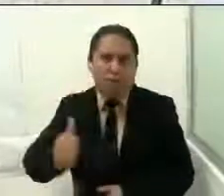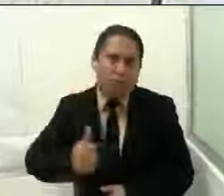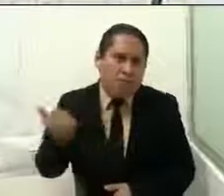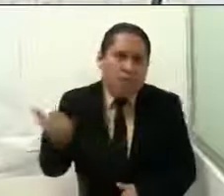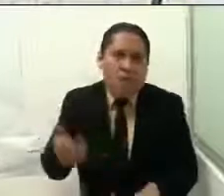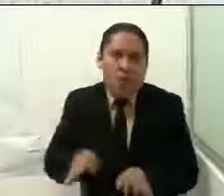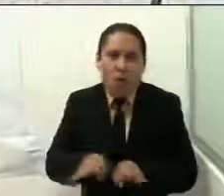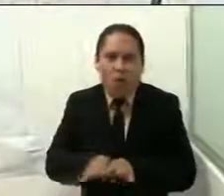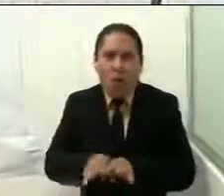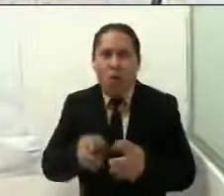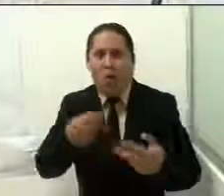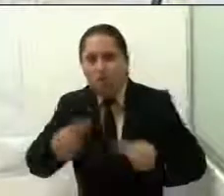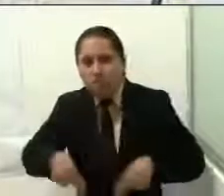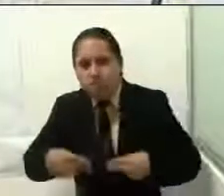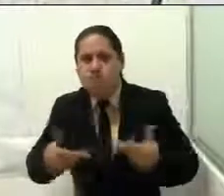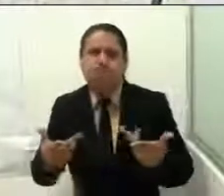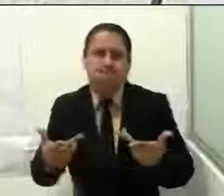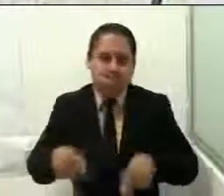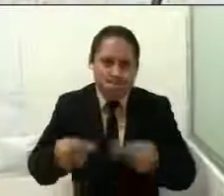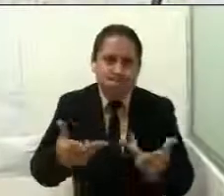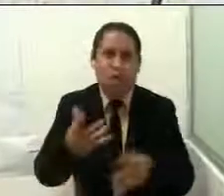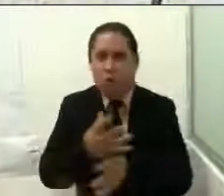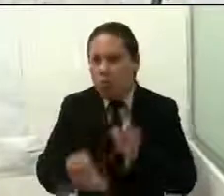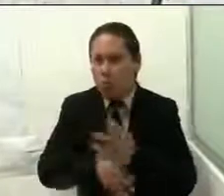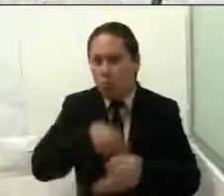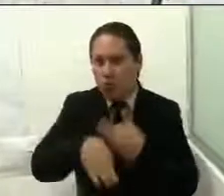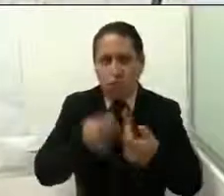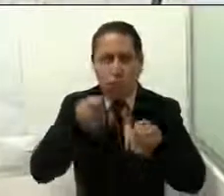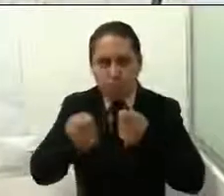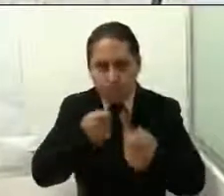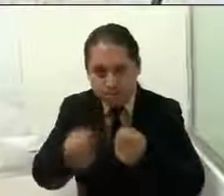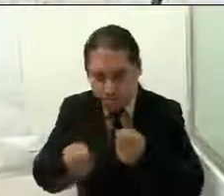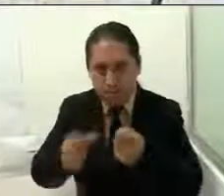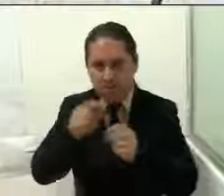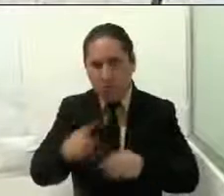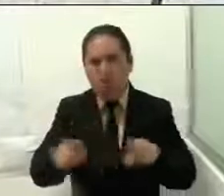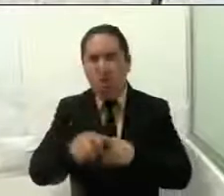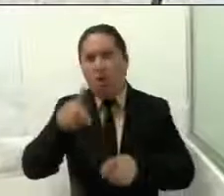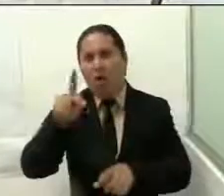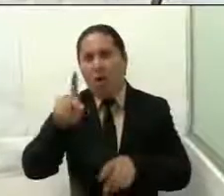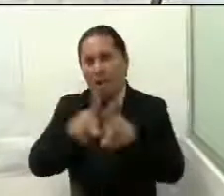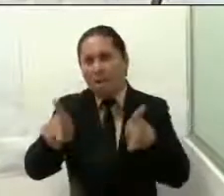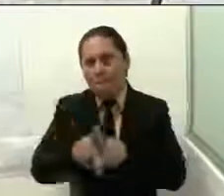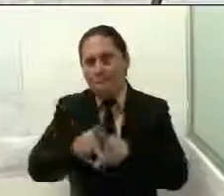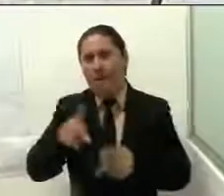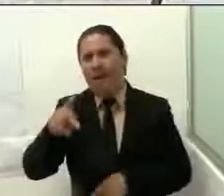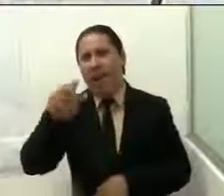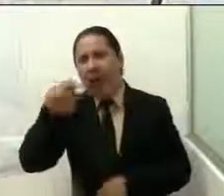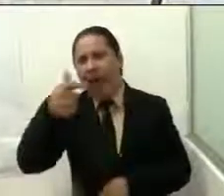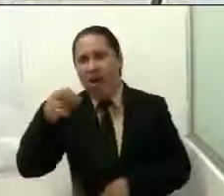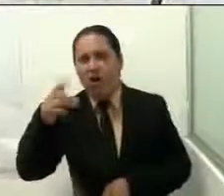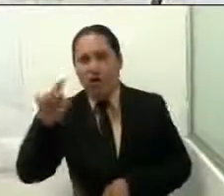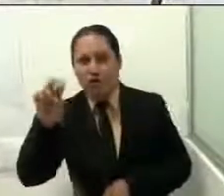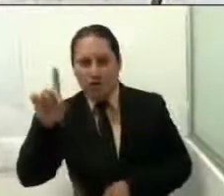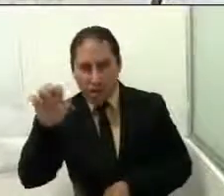hojas de comercio internacional con la operación del parque agroindustrial en puerto chiapas y de la zona